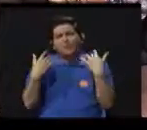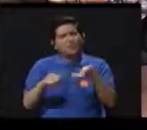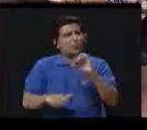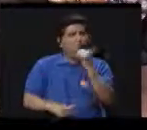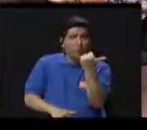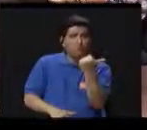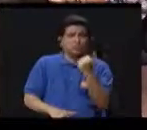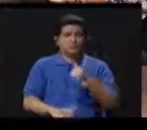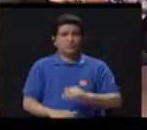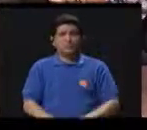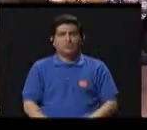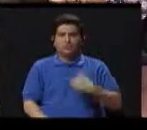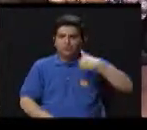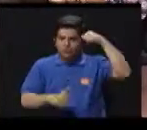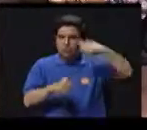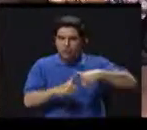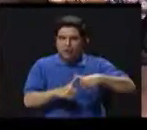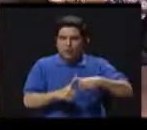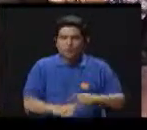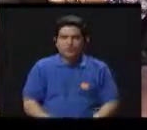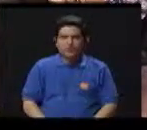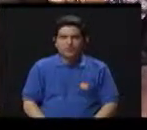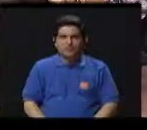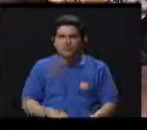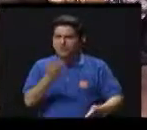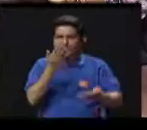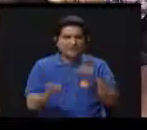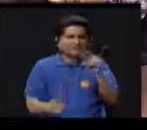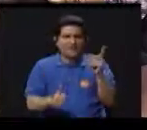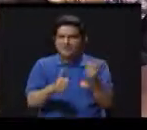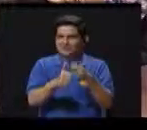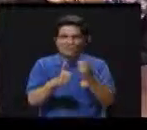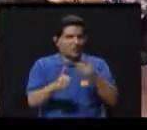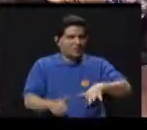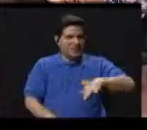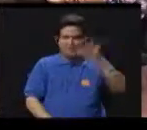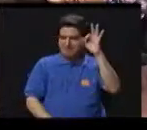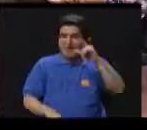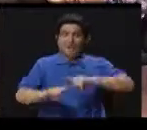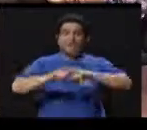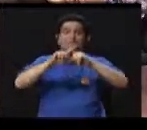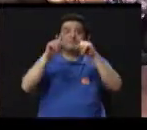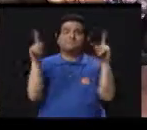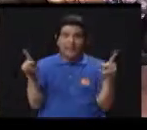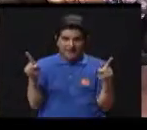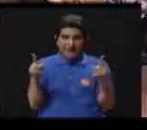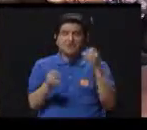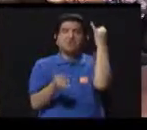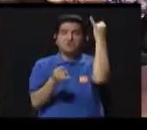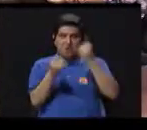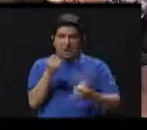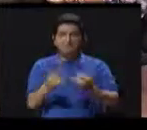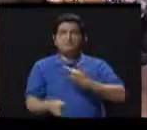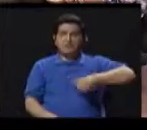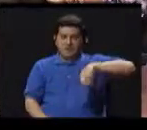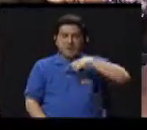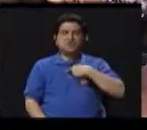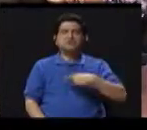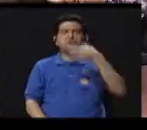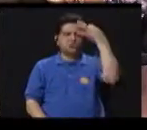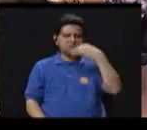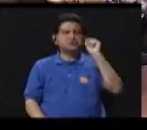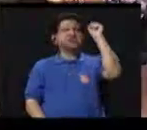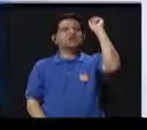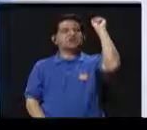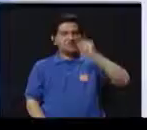más. Entonces sí me acuerdo que fue así, como que no fue lo que primero elegimos, pero al final sí estábamos